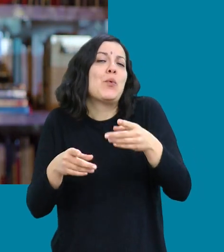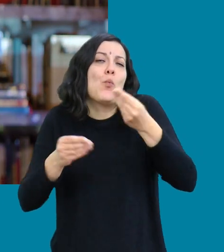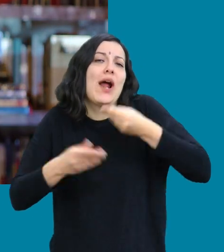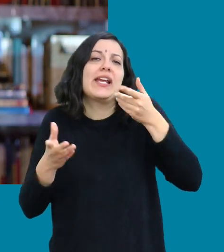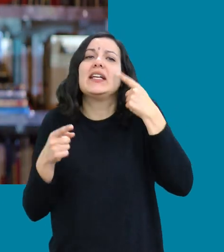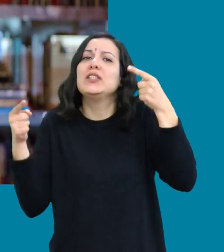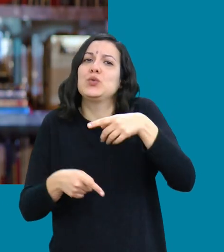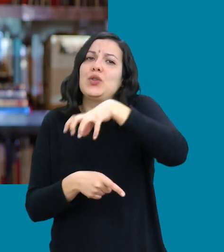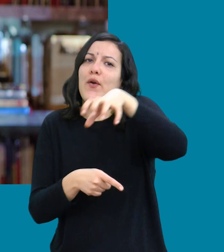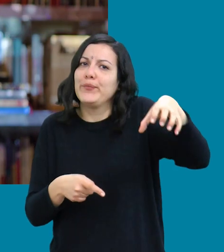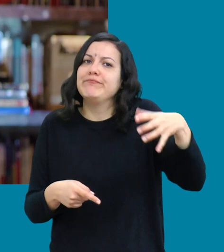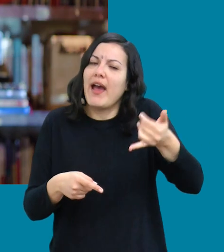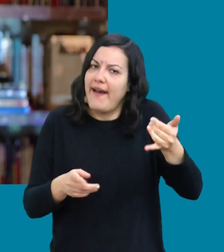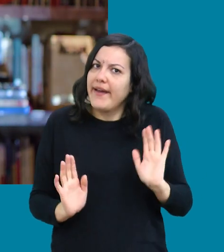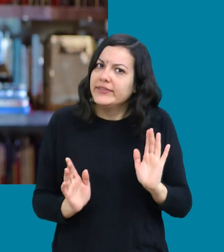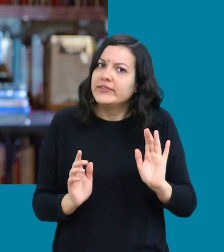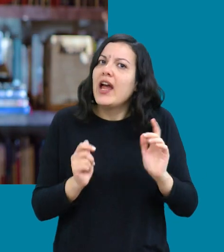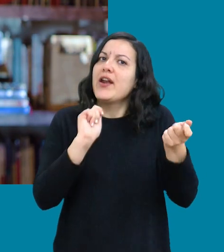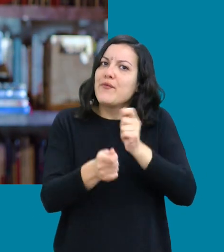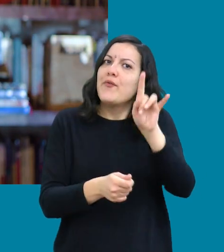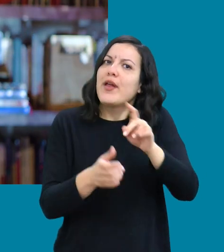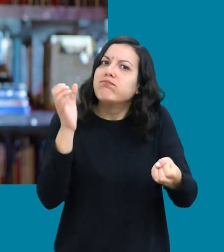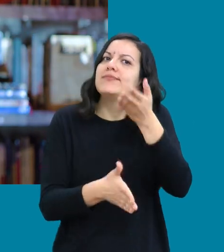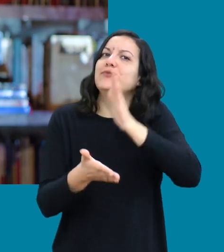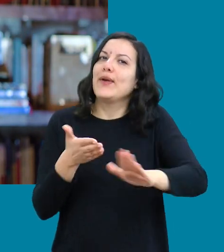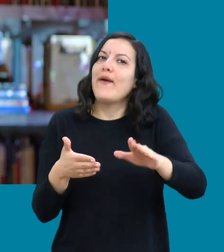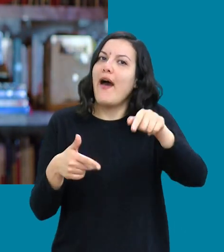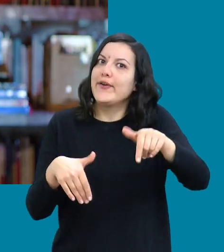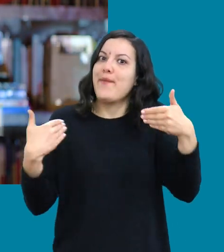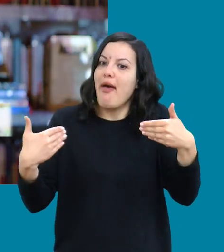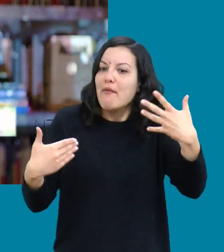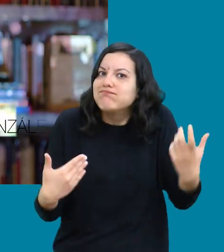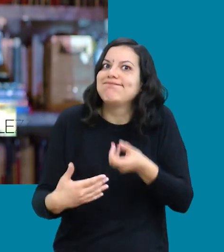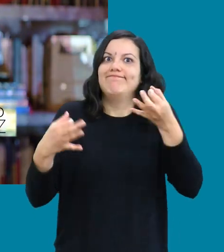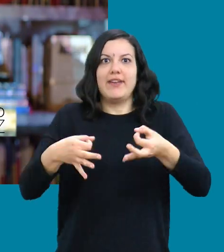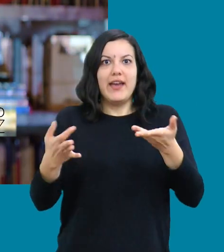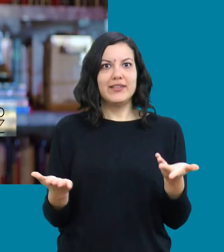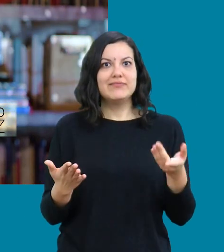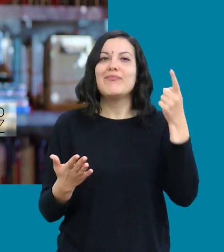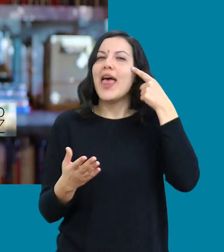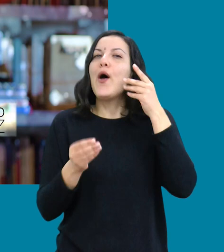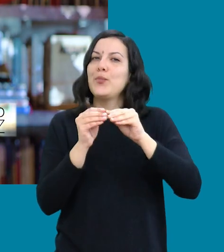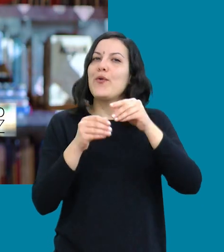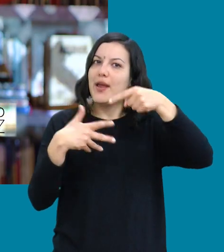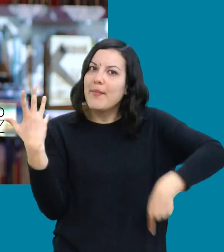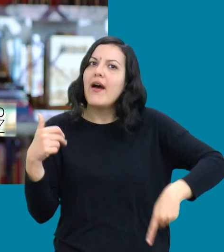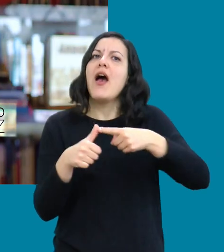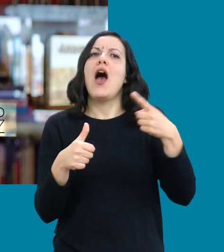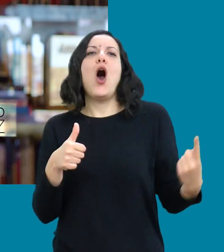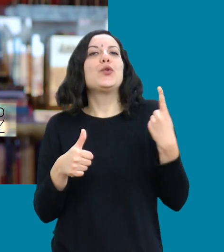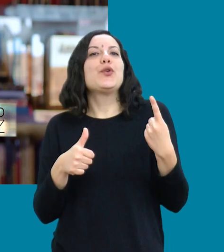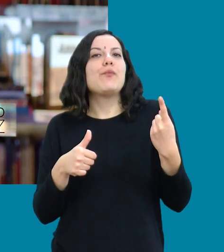institución. Entonces, una nueva reforma universitaria no vendría mal, teniendo en cuenta todos estos problemas. ¿Qué tipo de